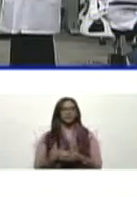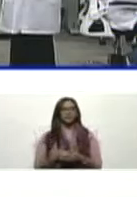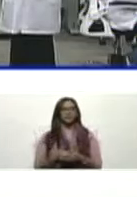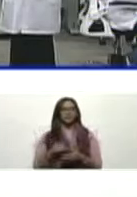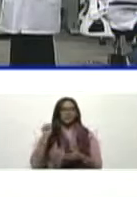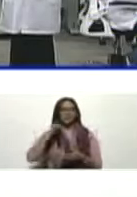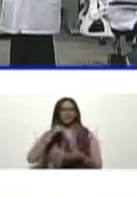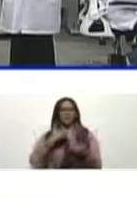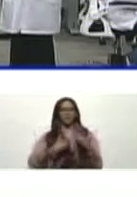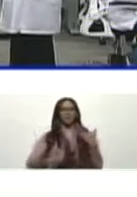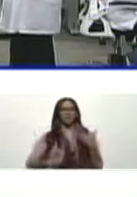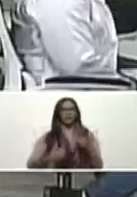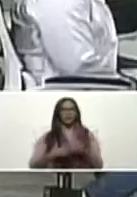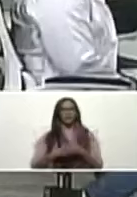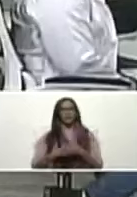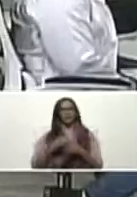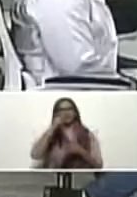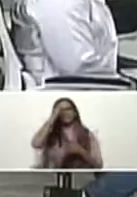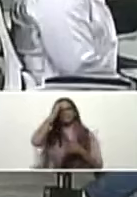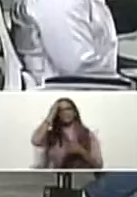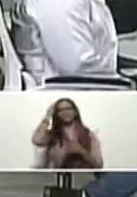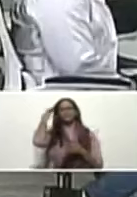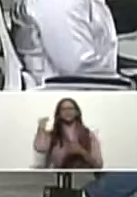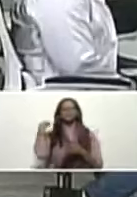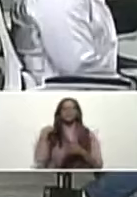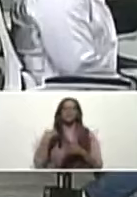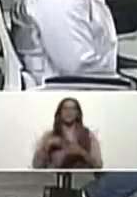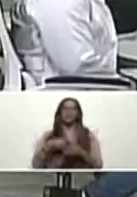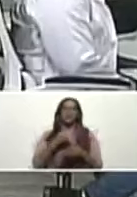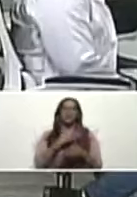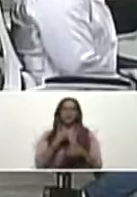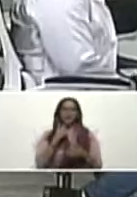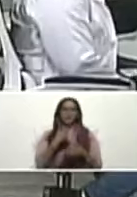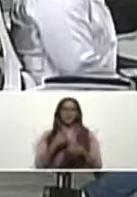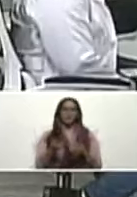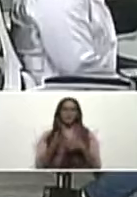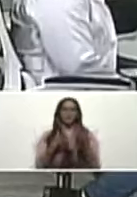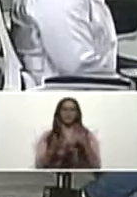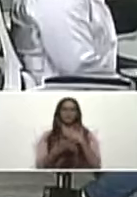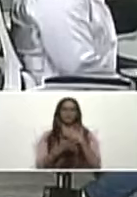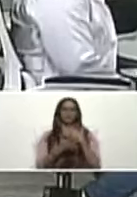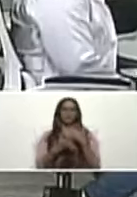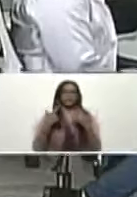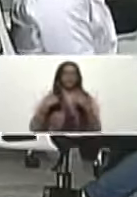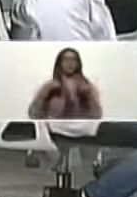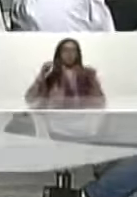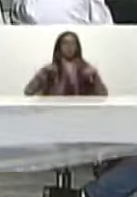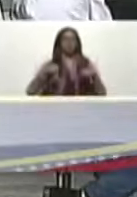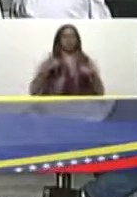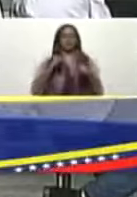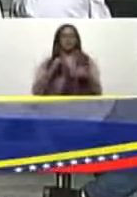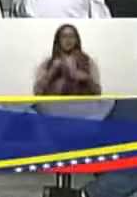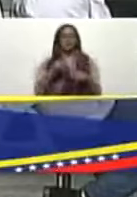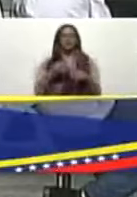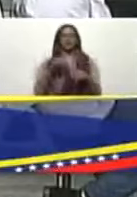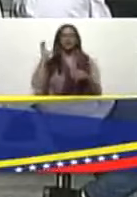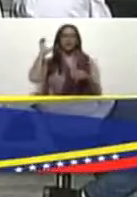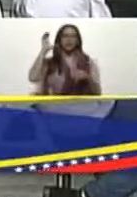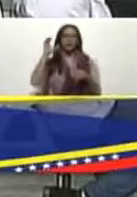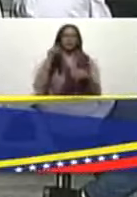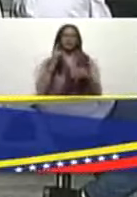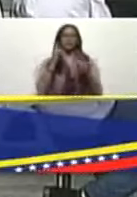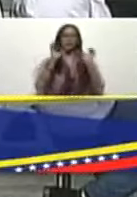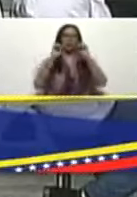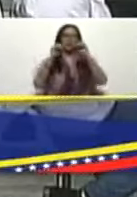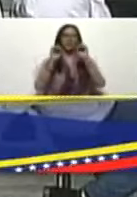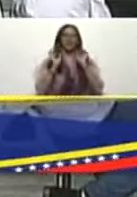Sí, presidente. Quería también decirle que aparte de esta tecnología que tenemos acá, ya está en el país y se encuentra en el país un